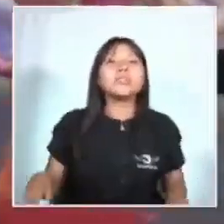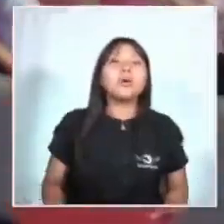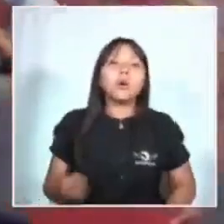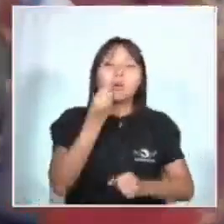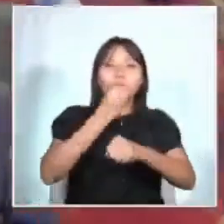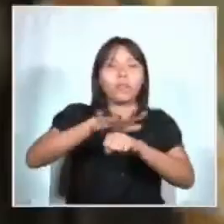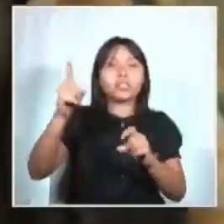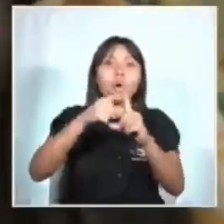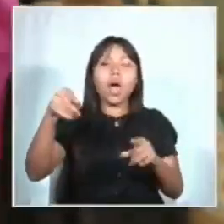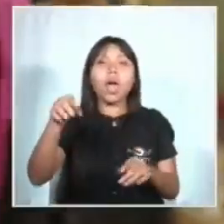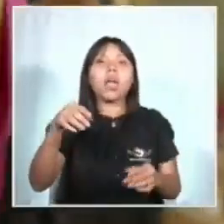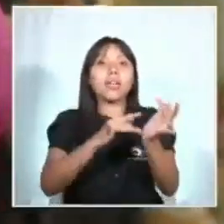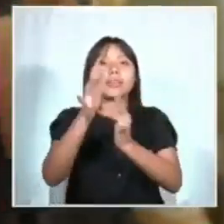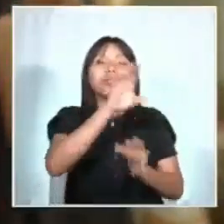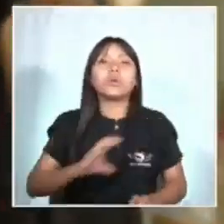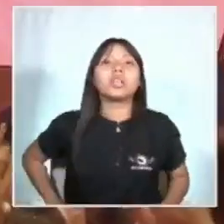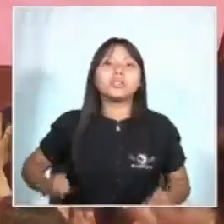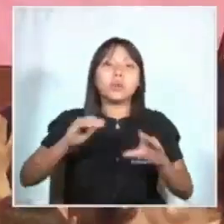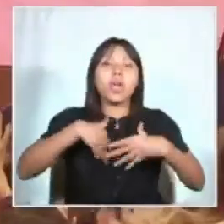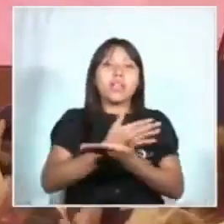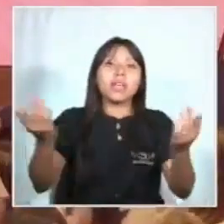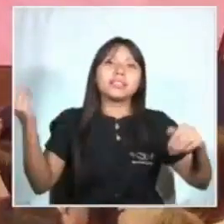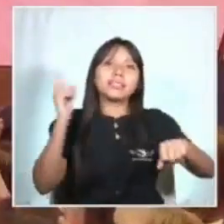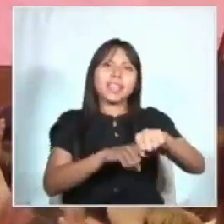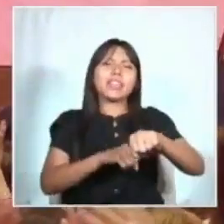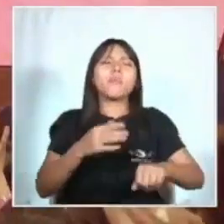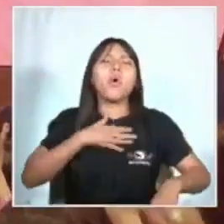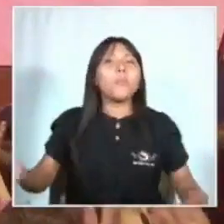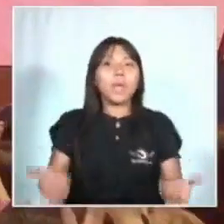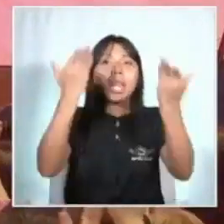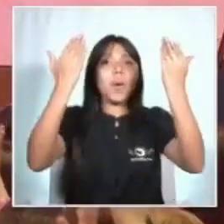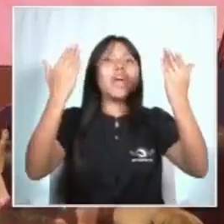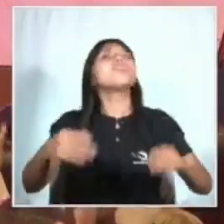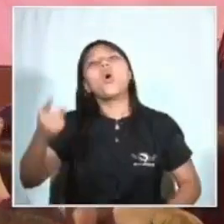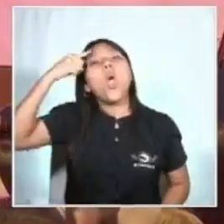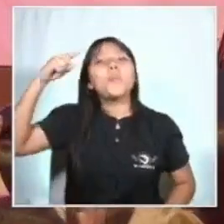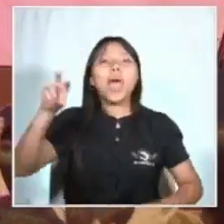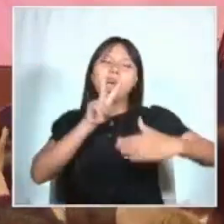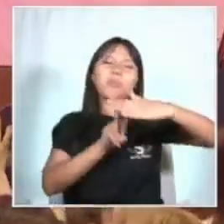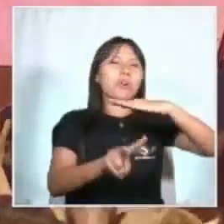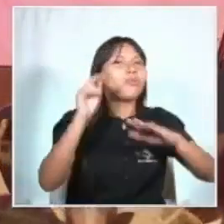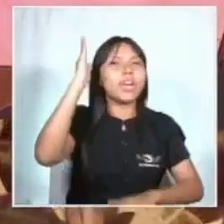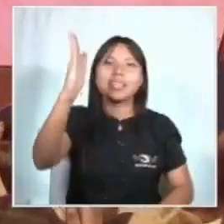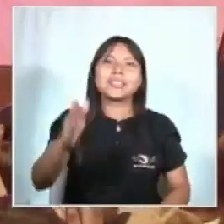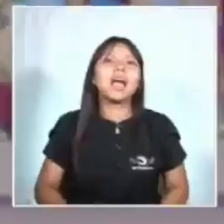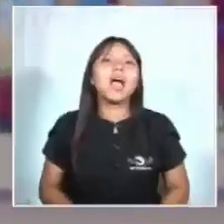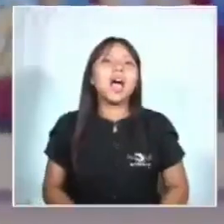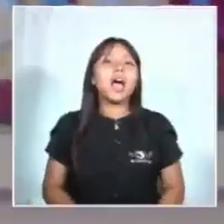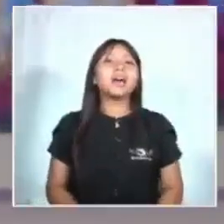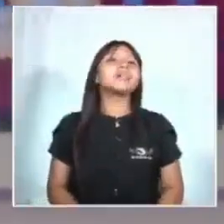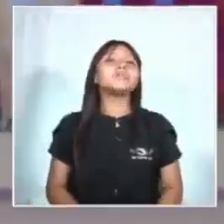a Jesucristo. En esta hora me levanto para profetizar